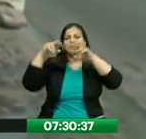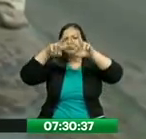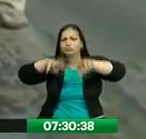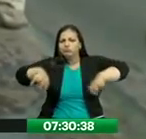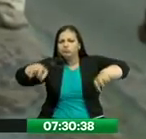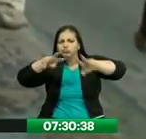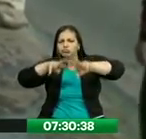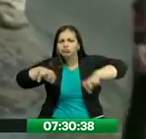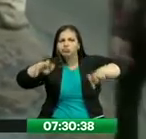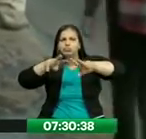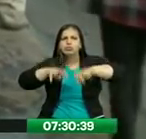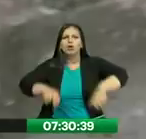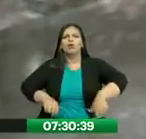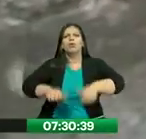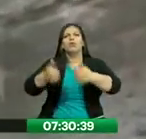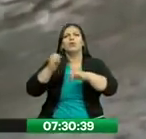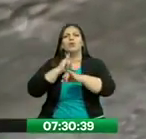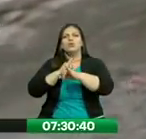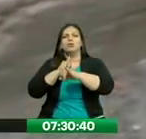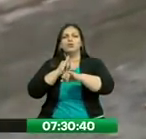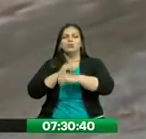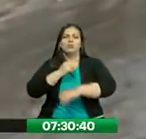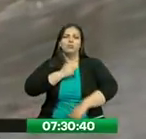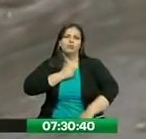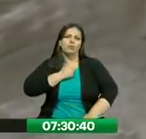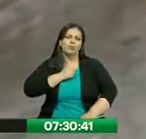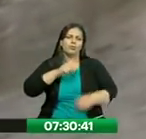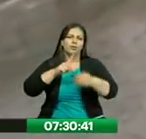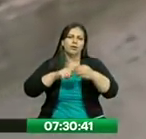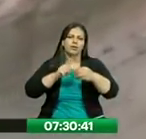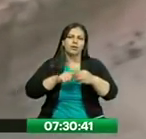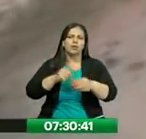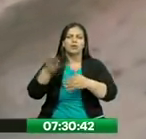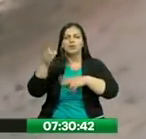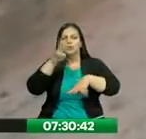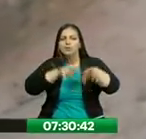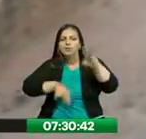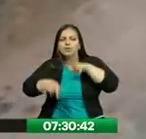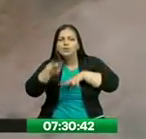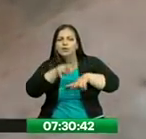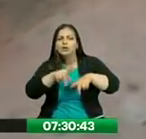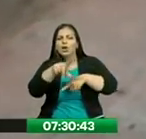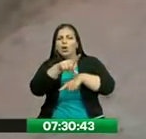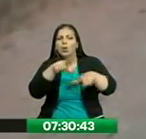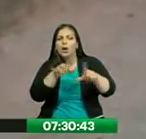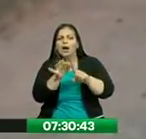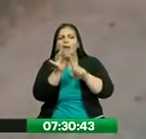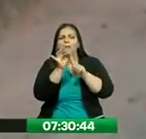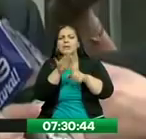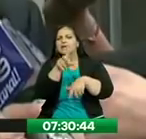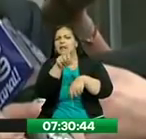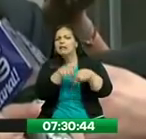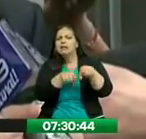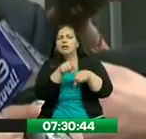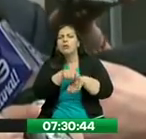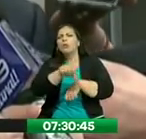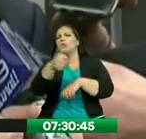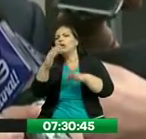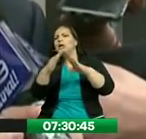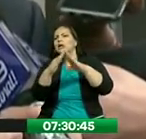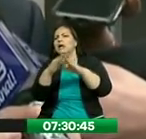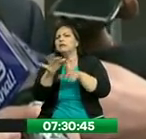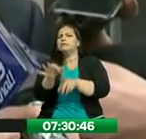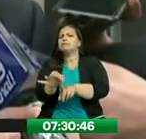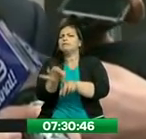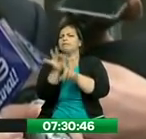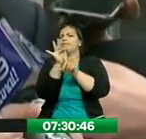Instituto Metropolitano de Patrimonio, y así se pueda contabilizar el tiempo que se necesitará para la remediación de la urbe. Esto supera a más